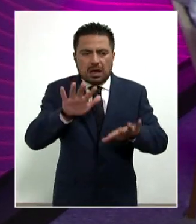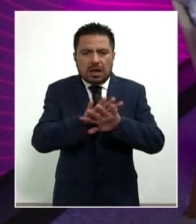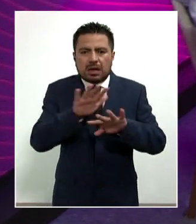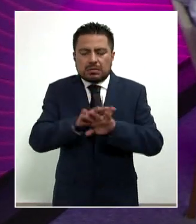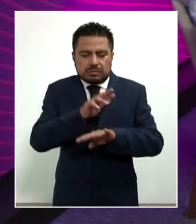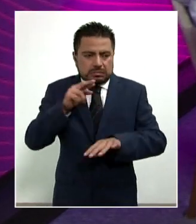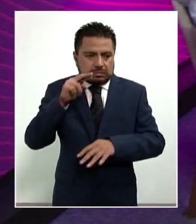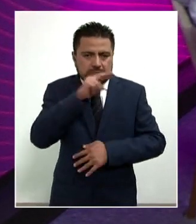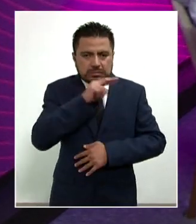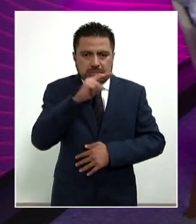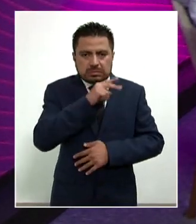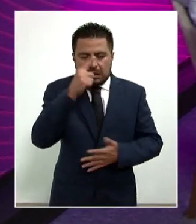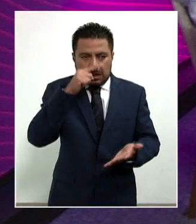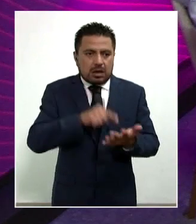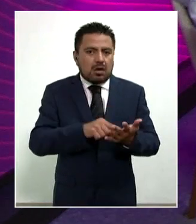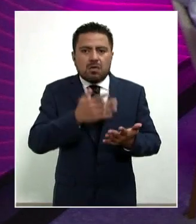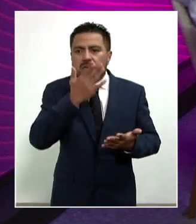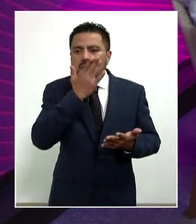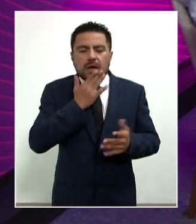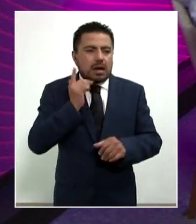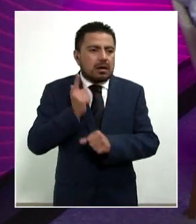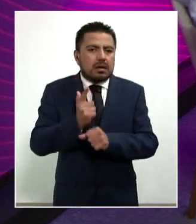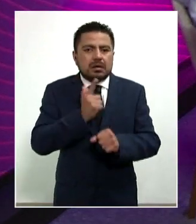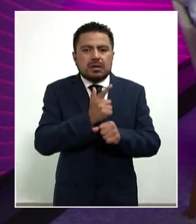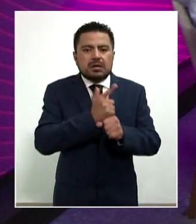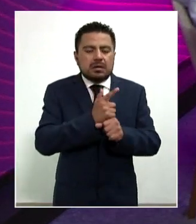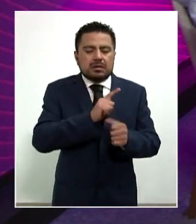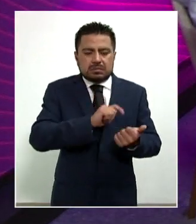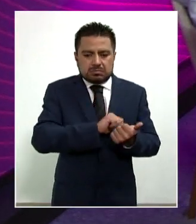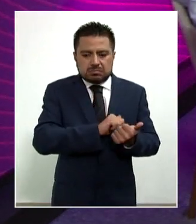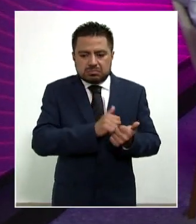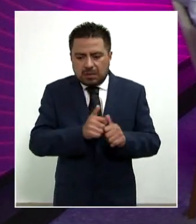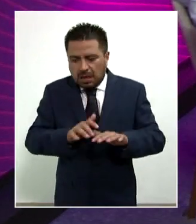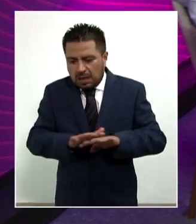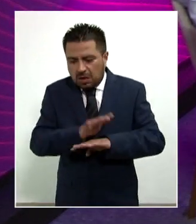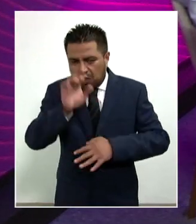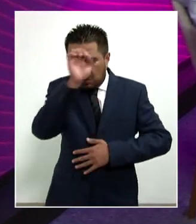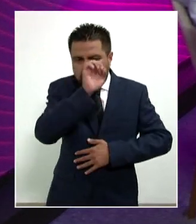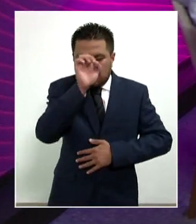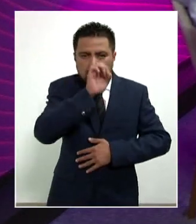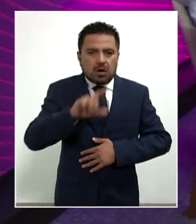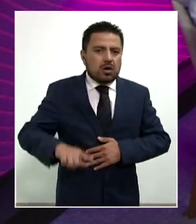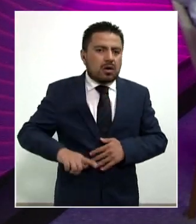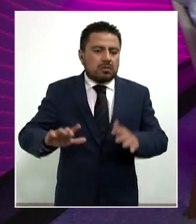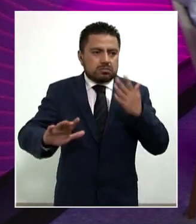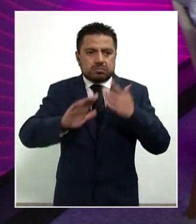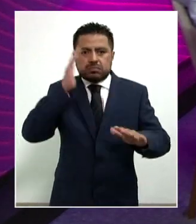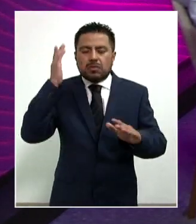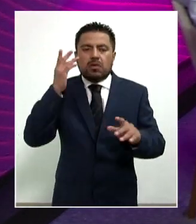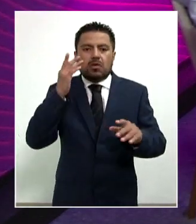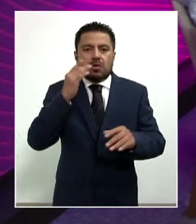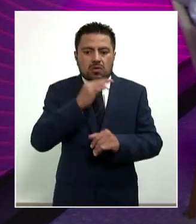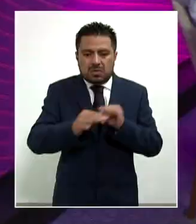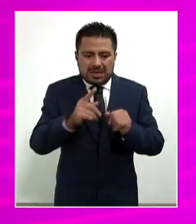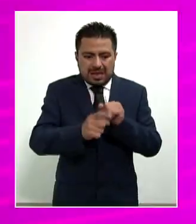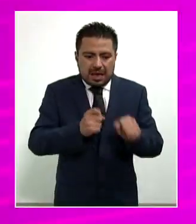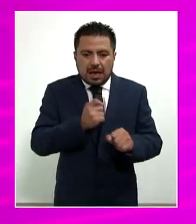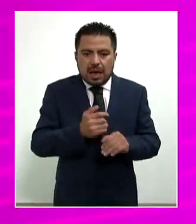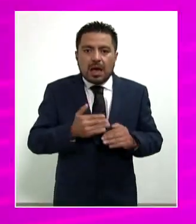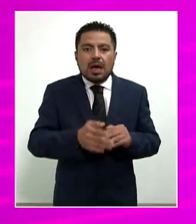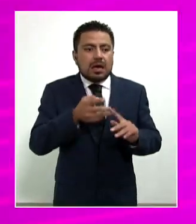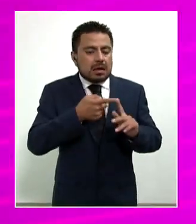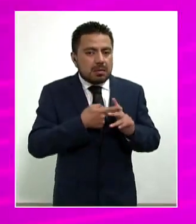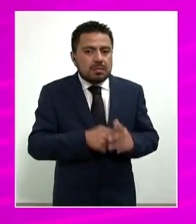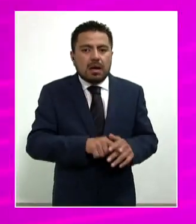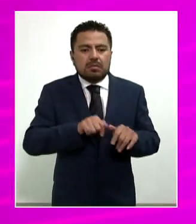muy rápido. Creo que en ningún caso hemos visto una transición de la opinión pública tan veloz como en este último año, que a partir de